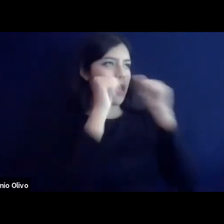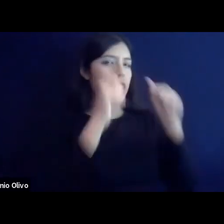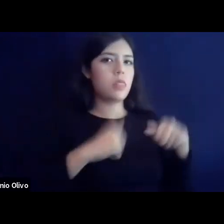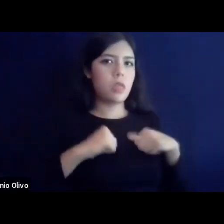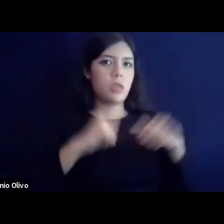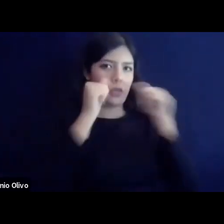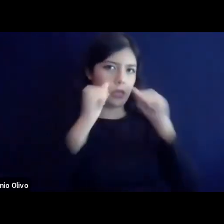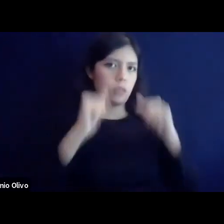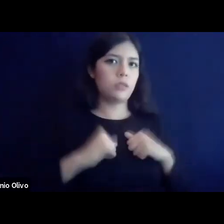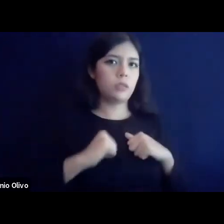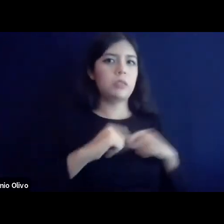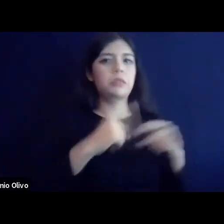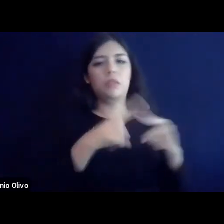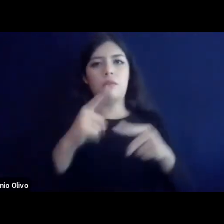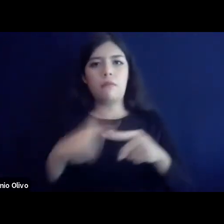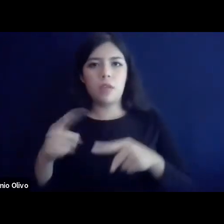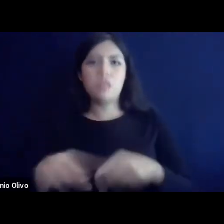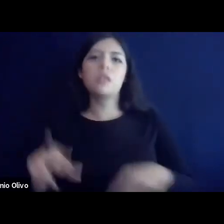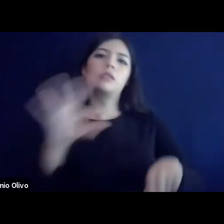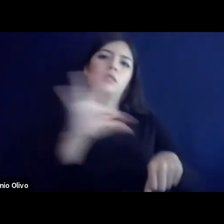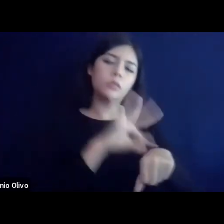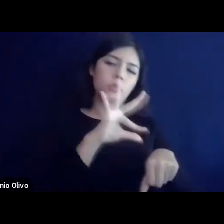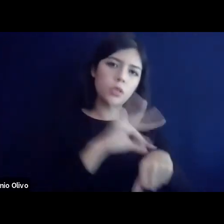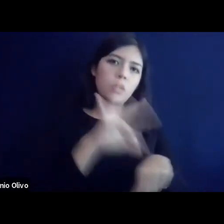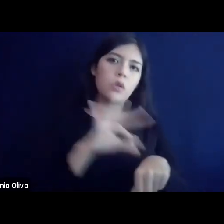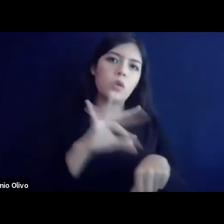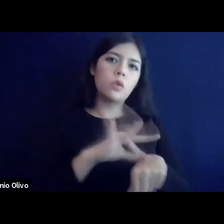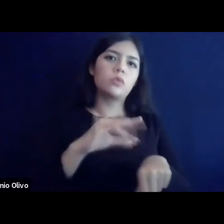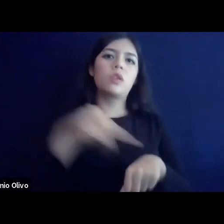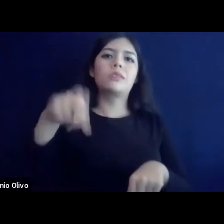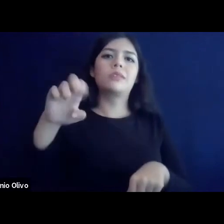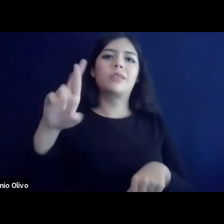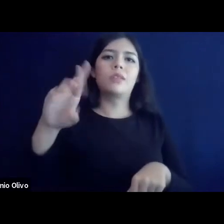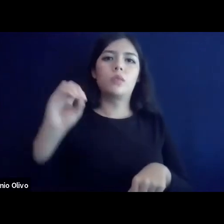me atiende un neurocirujano, me atiende